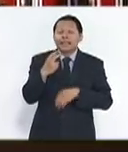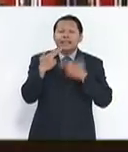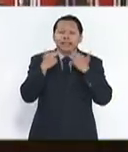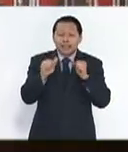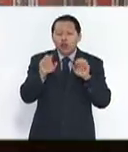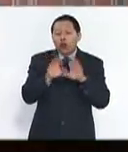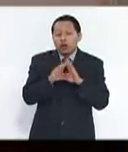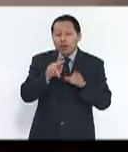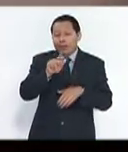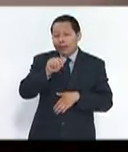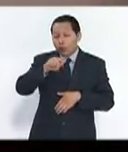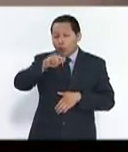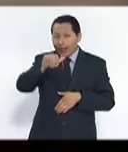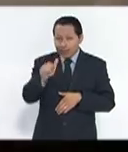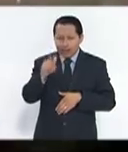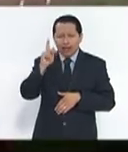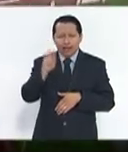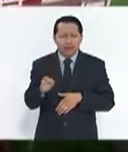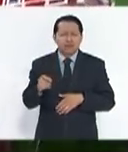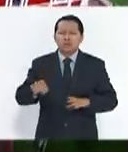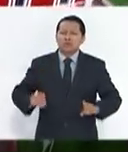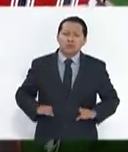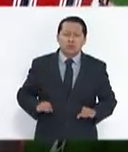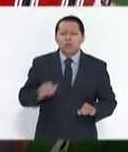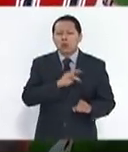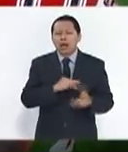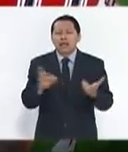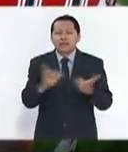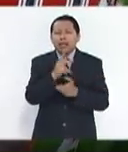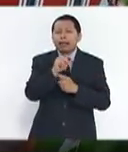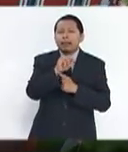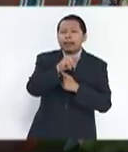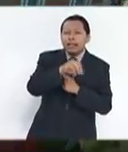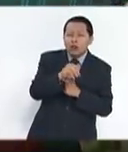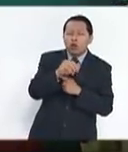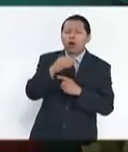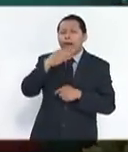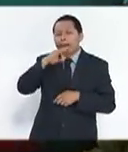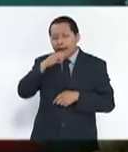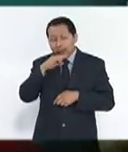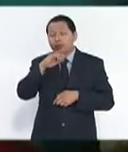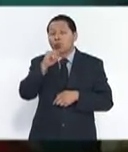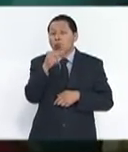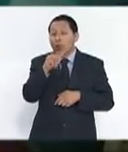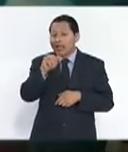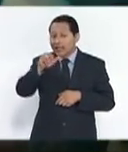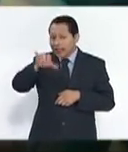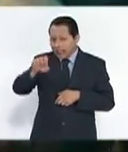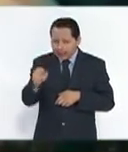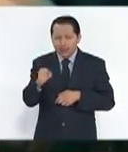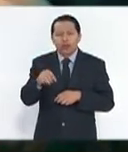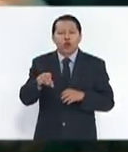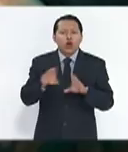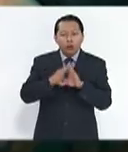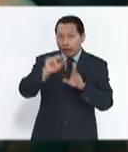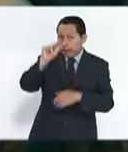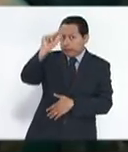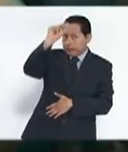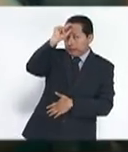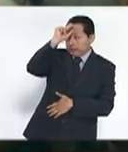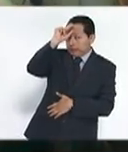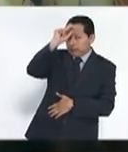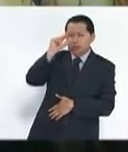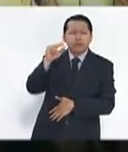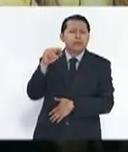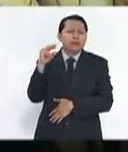hacienda, conocida como Panoaya, se caracterizaba por la producción de trigo y maíz. Juana Inés, que empezaba a mostrar un gran intelecto,